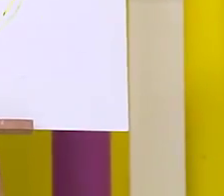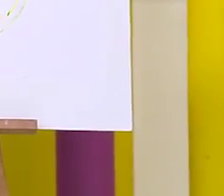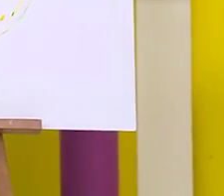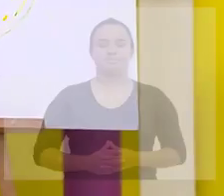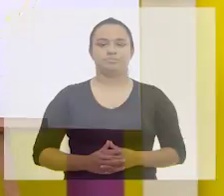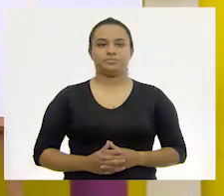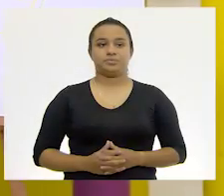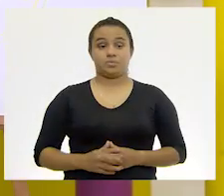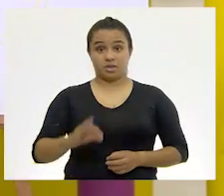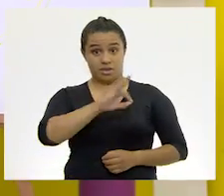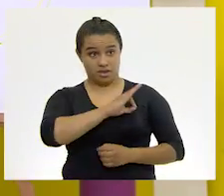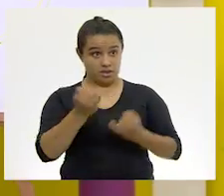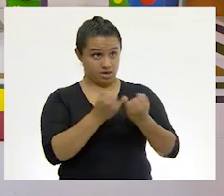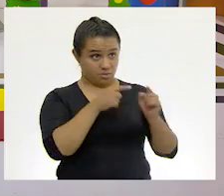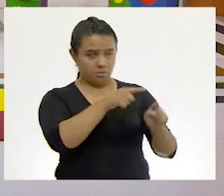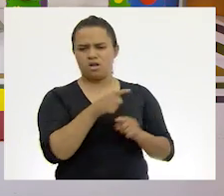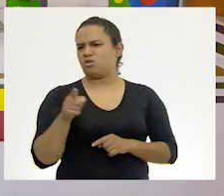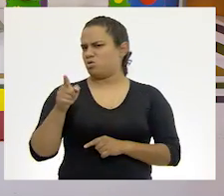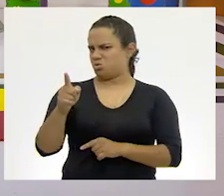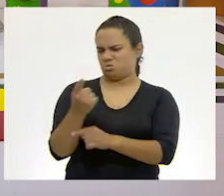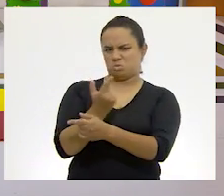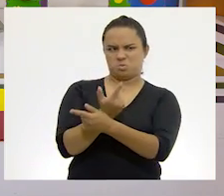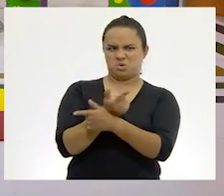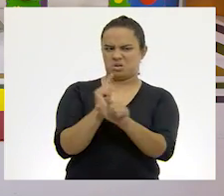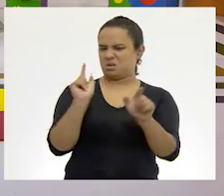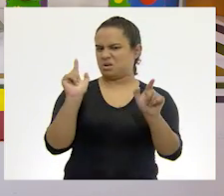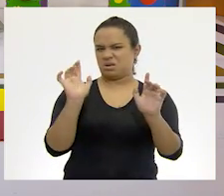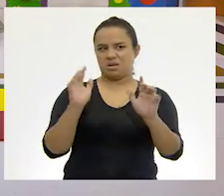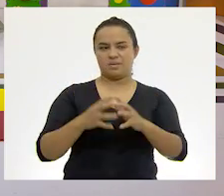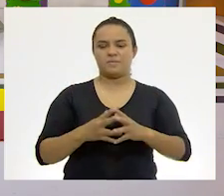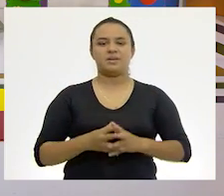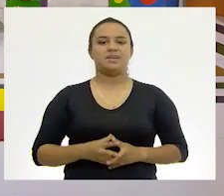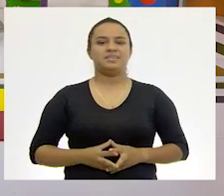¿También puedo por acá? Por donde tú quieras.